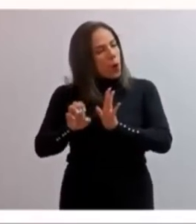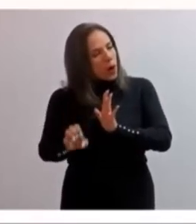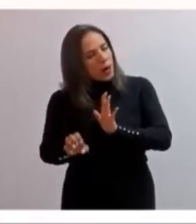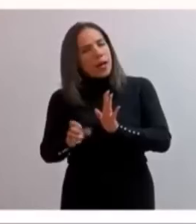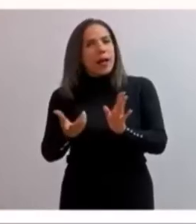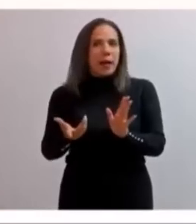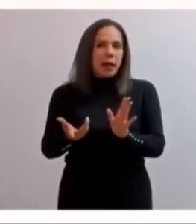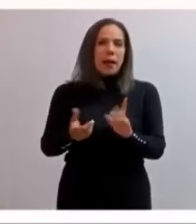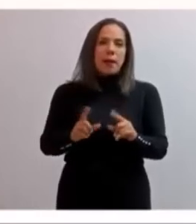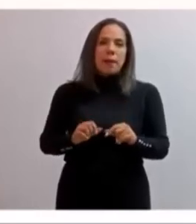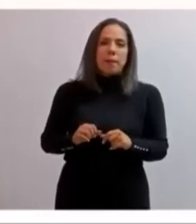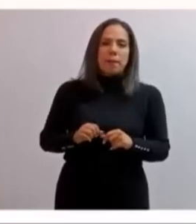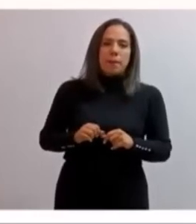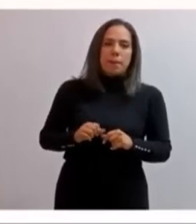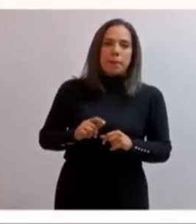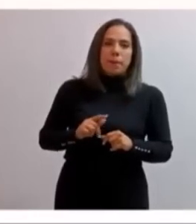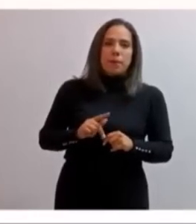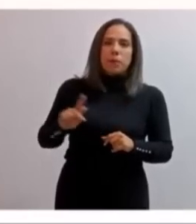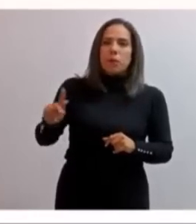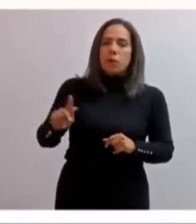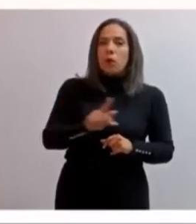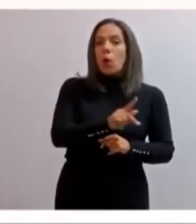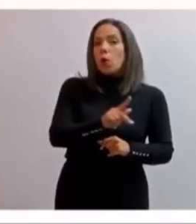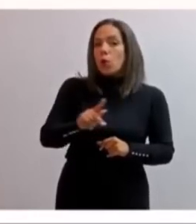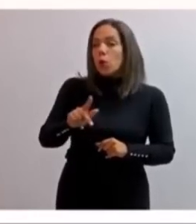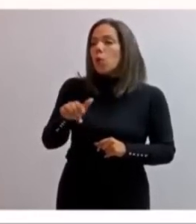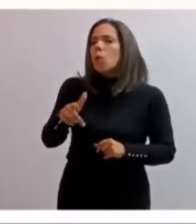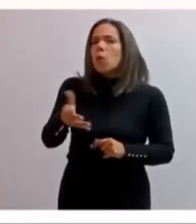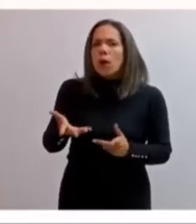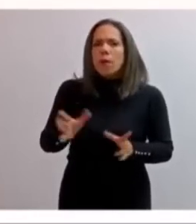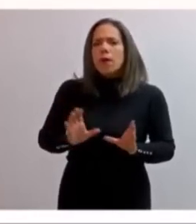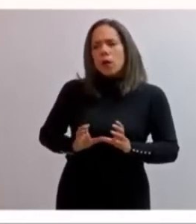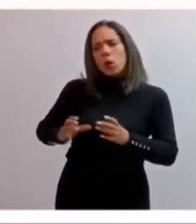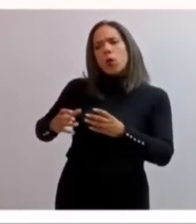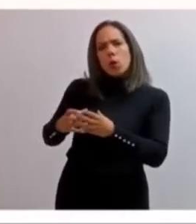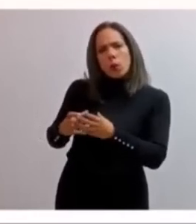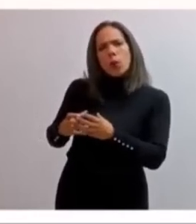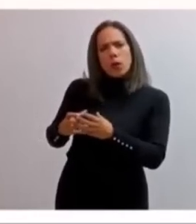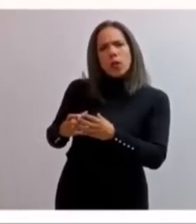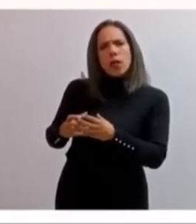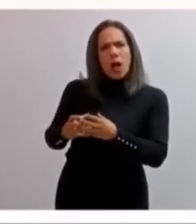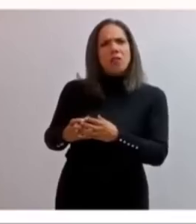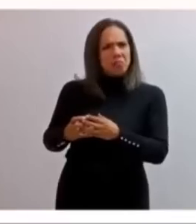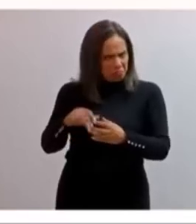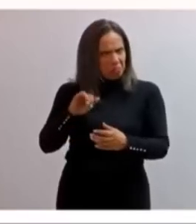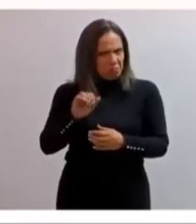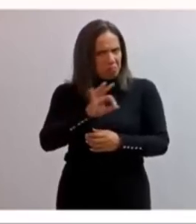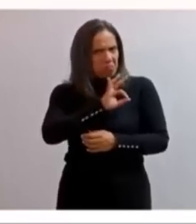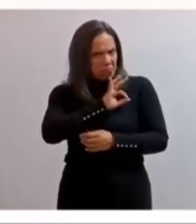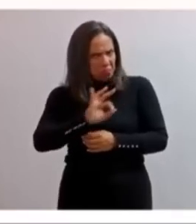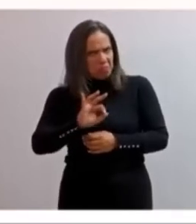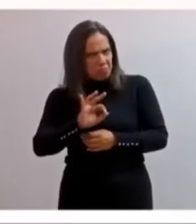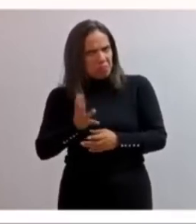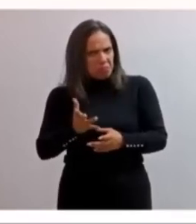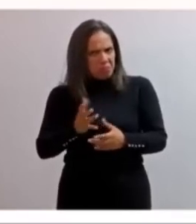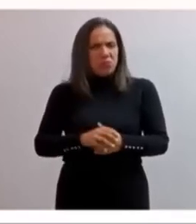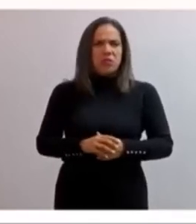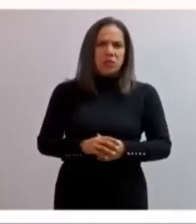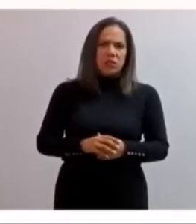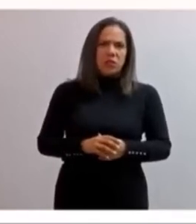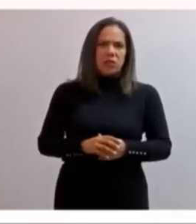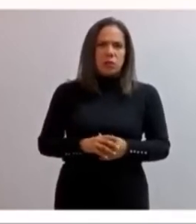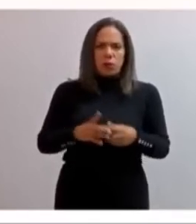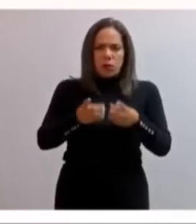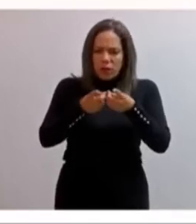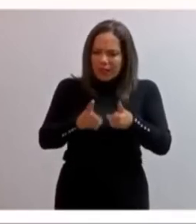la que es la dinámica de la ciudad, o tenemos una comunidad más urbanizada que se dio en el